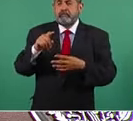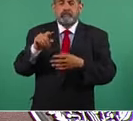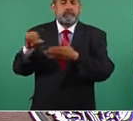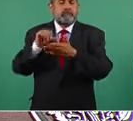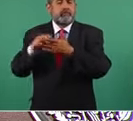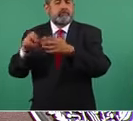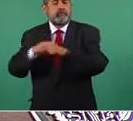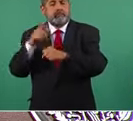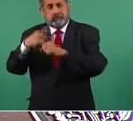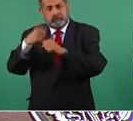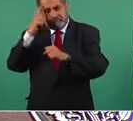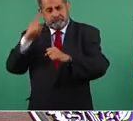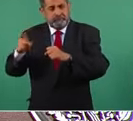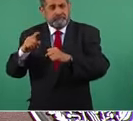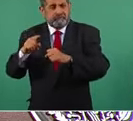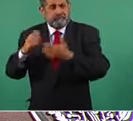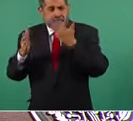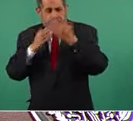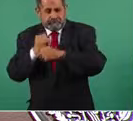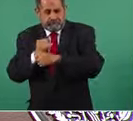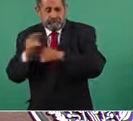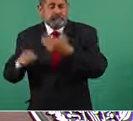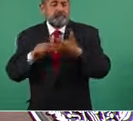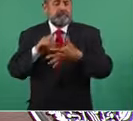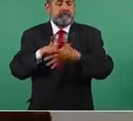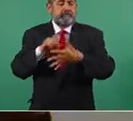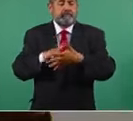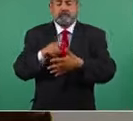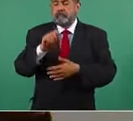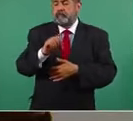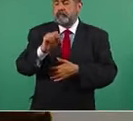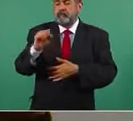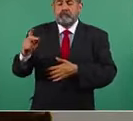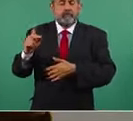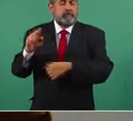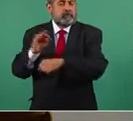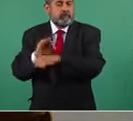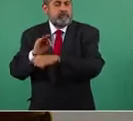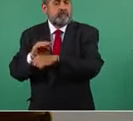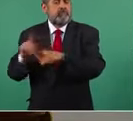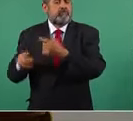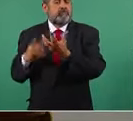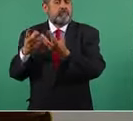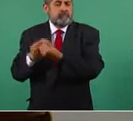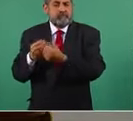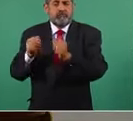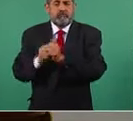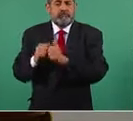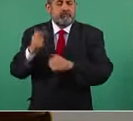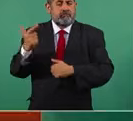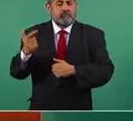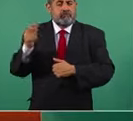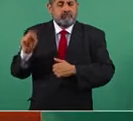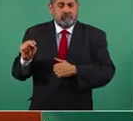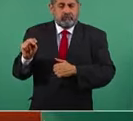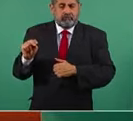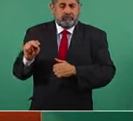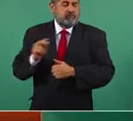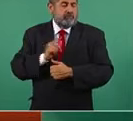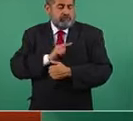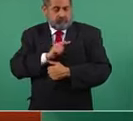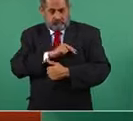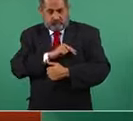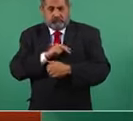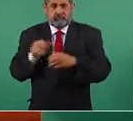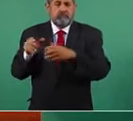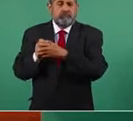y también la Secretaría de Seguridad y Protección Ciudadana, junto con la Guardia Nacional,